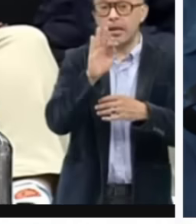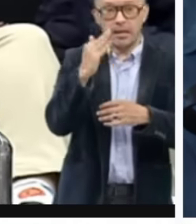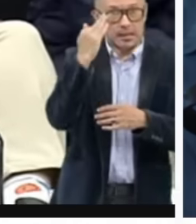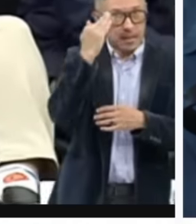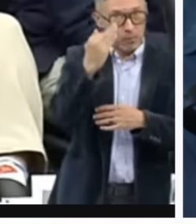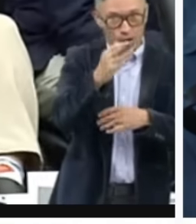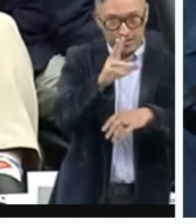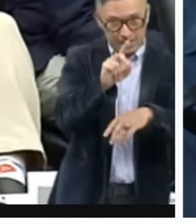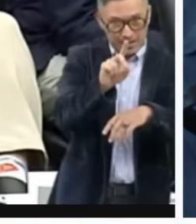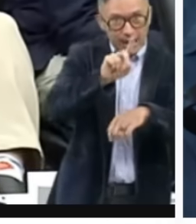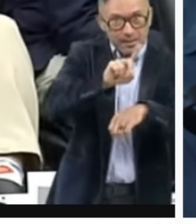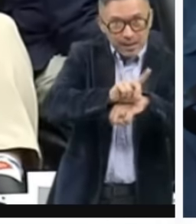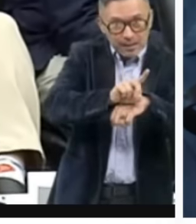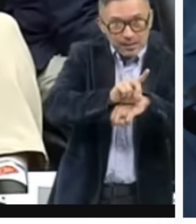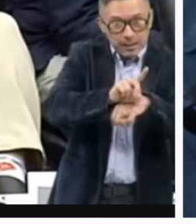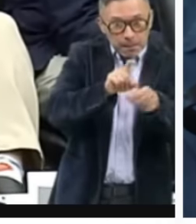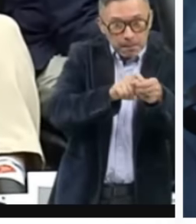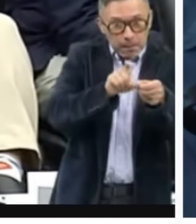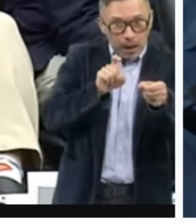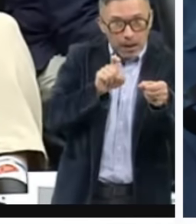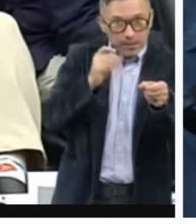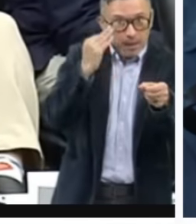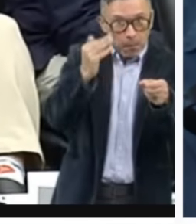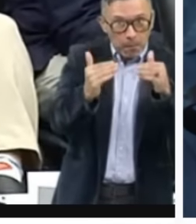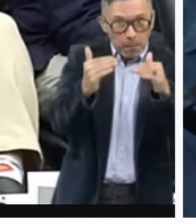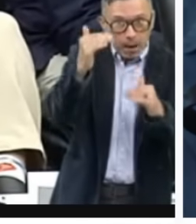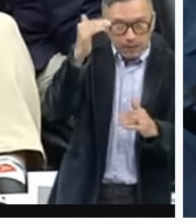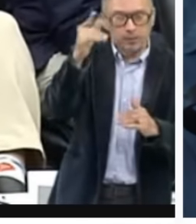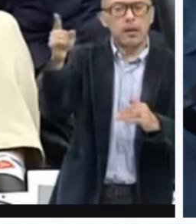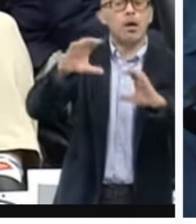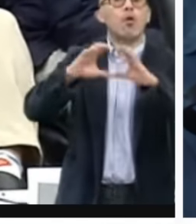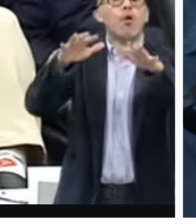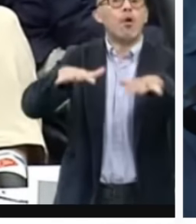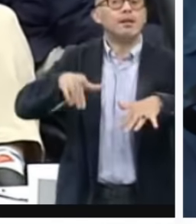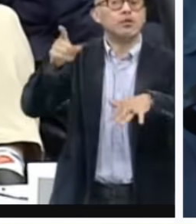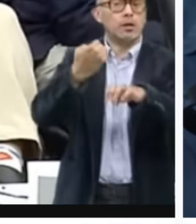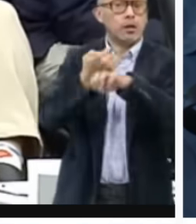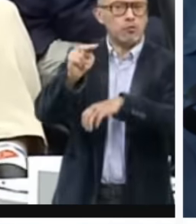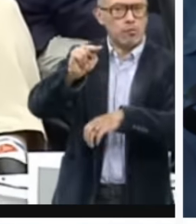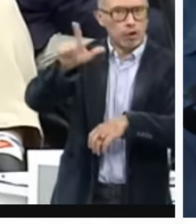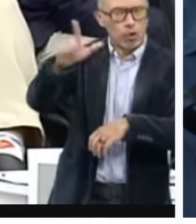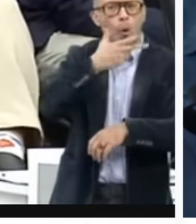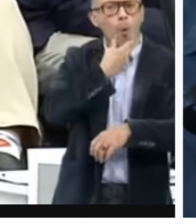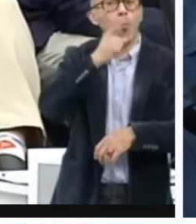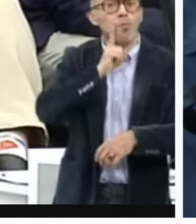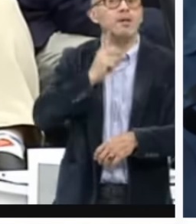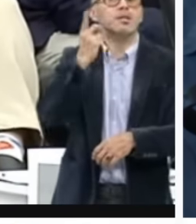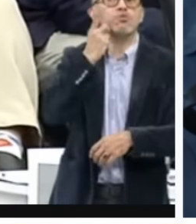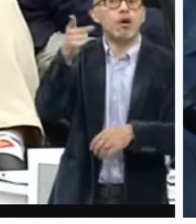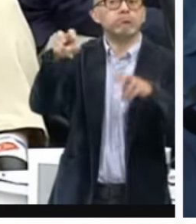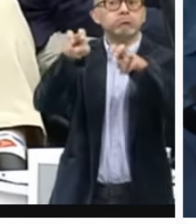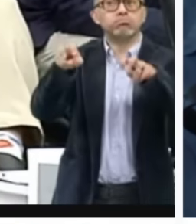es el Congreso del Estado de Nuevo León, con sus diputados y diputadas, quienes van a determinar